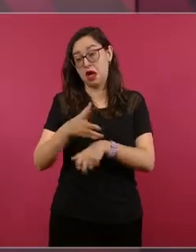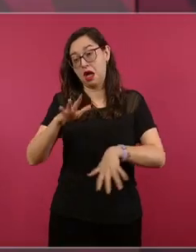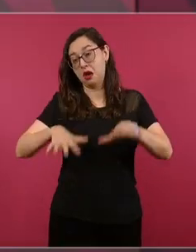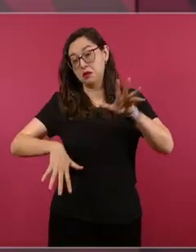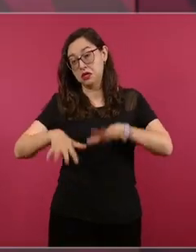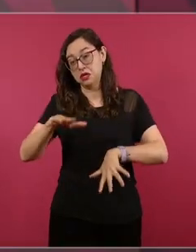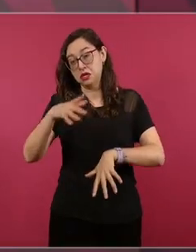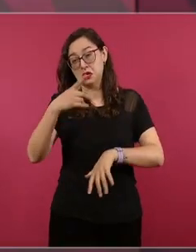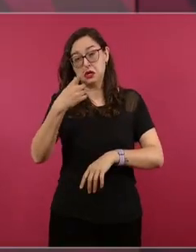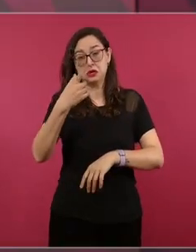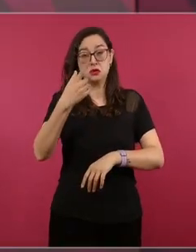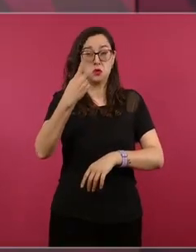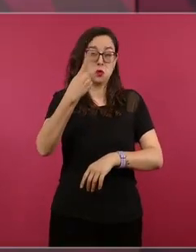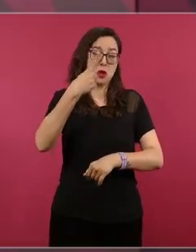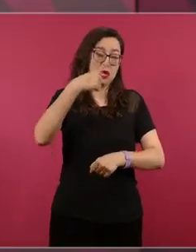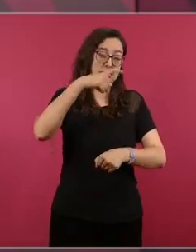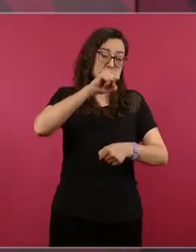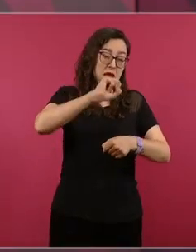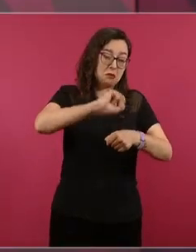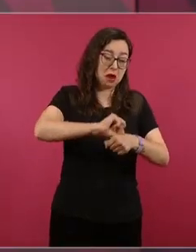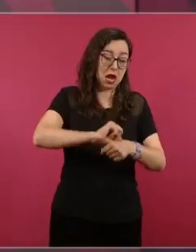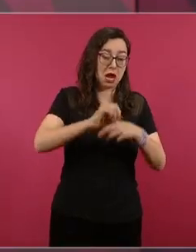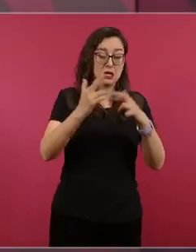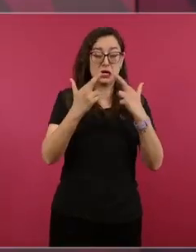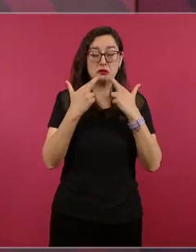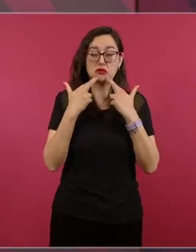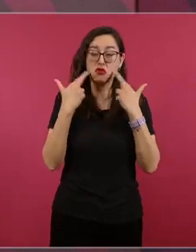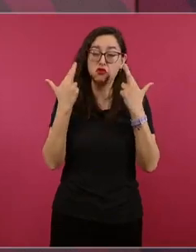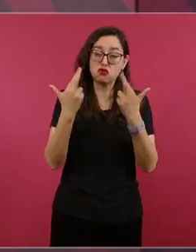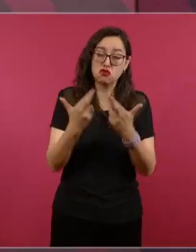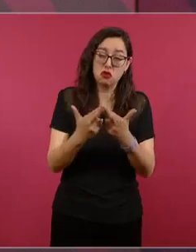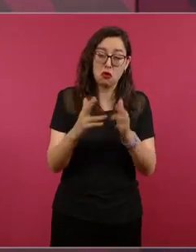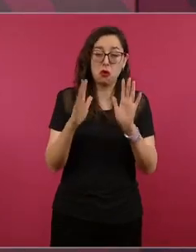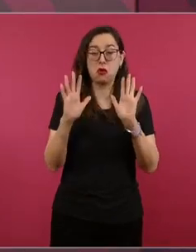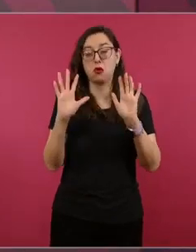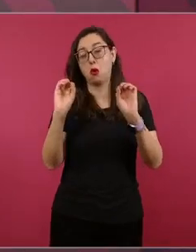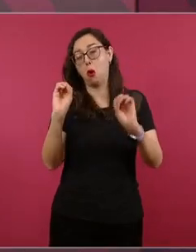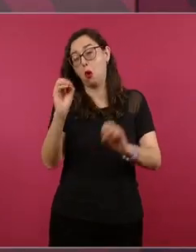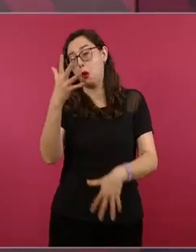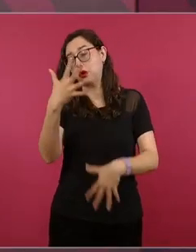a veces cada 15 días, o cuando era una cosa gravísima,